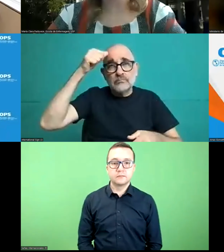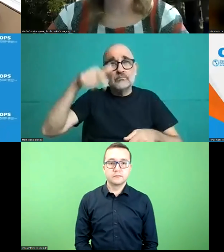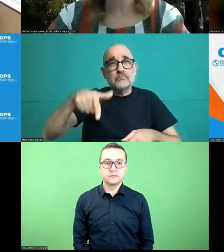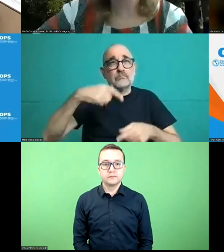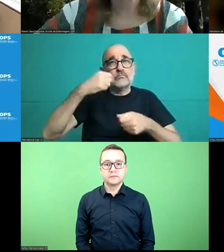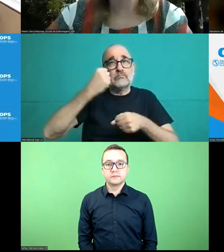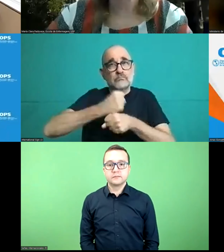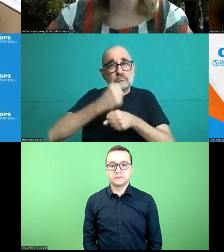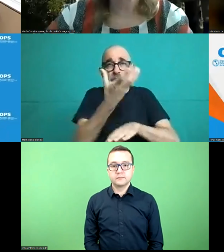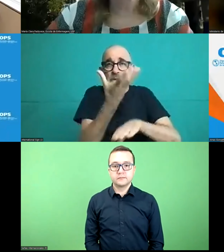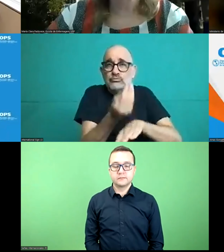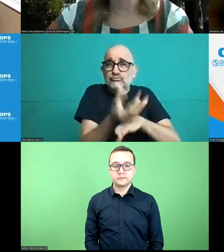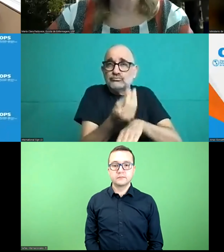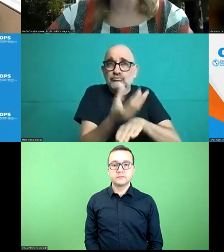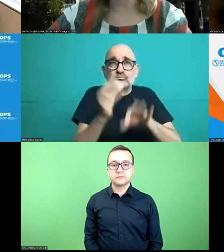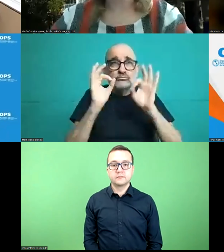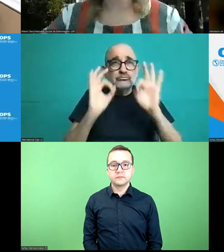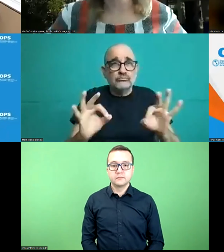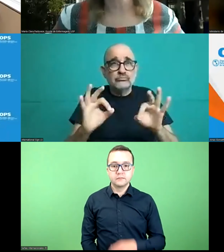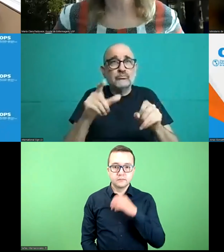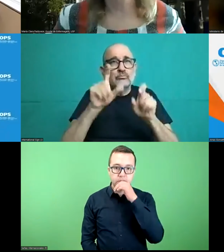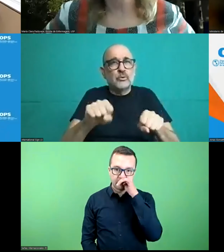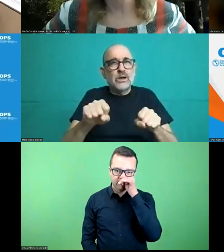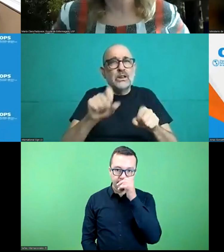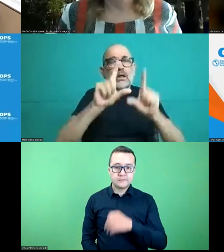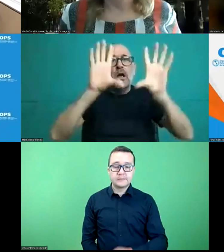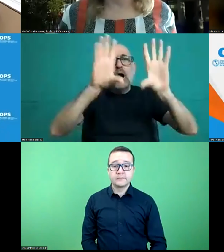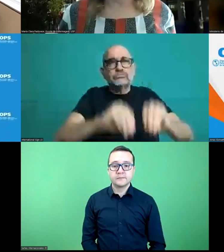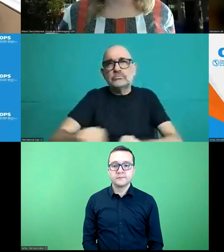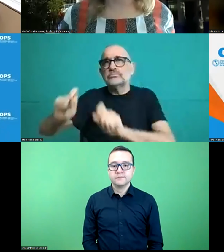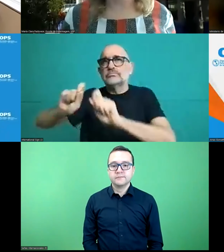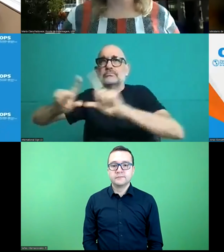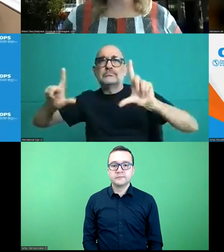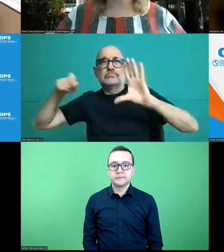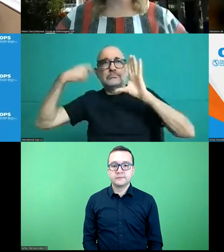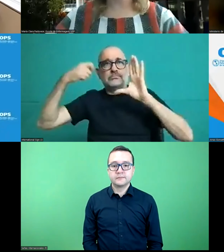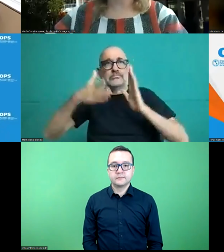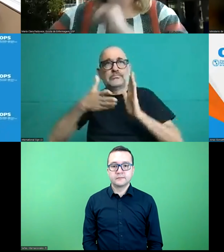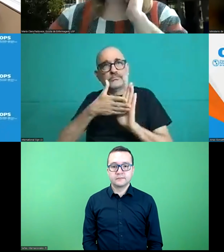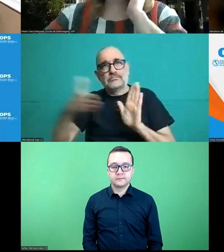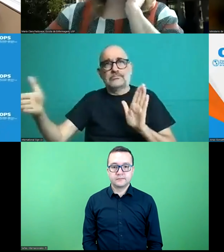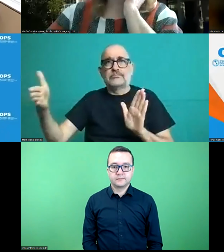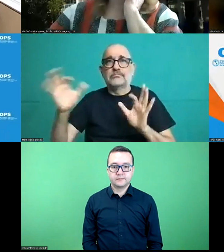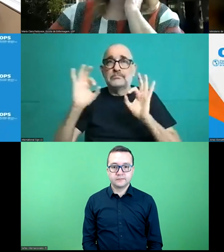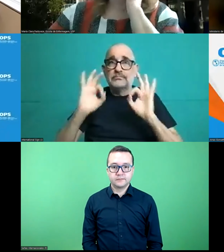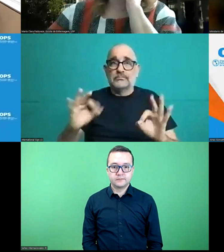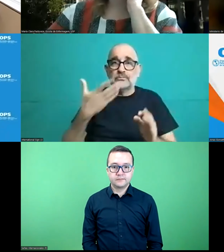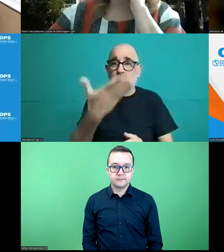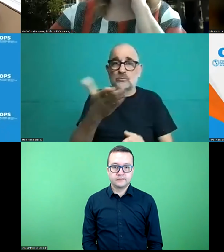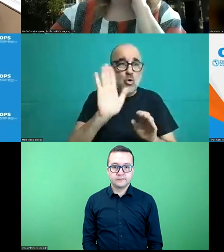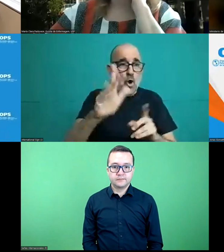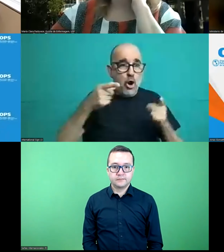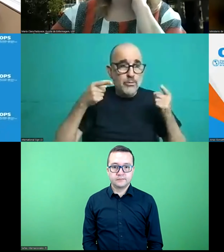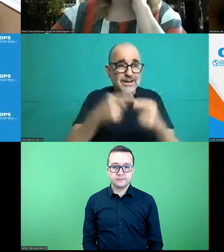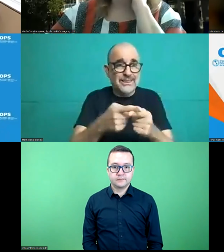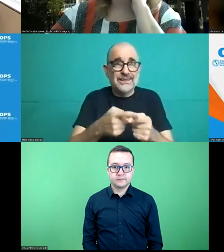y que además, bueno, pues su objetivo fundamental es provocar